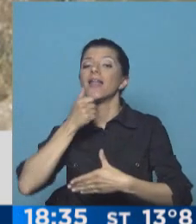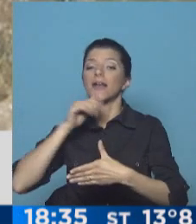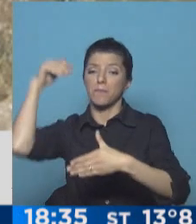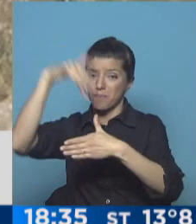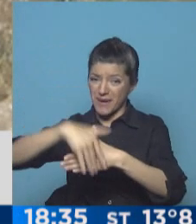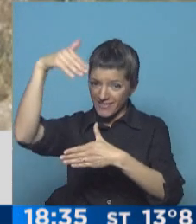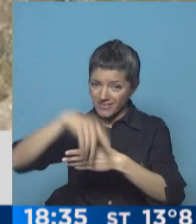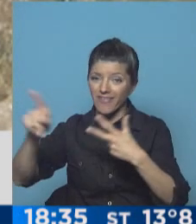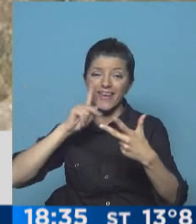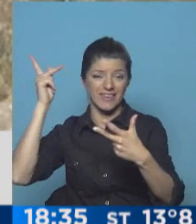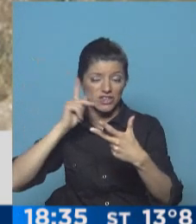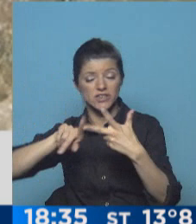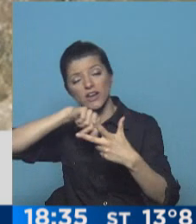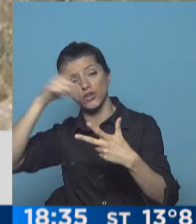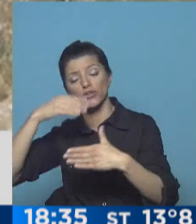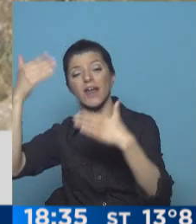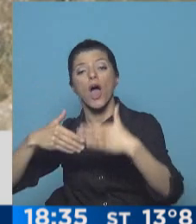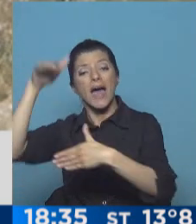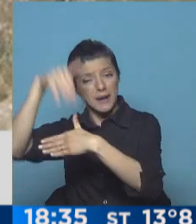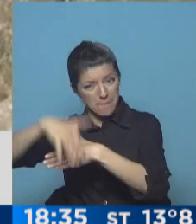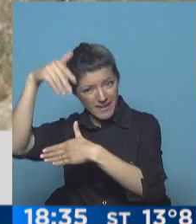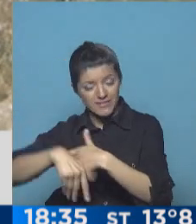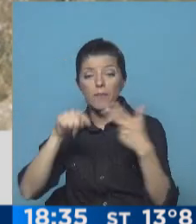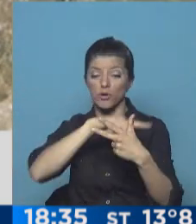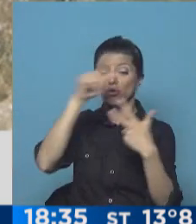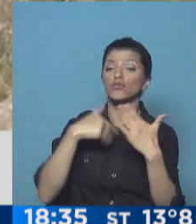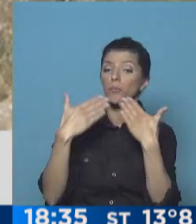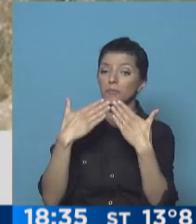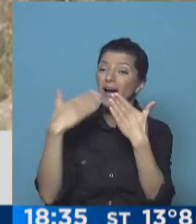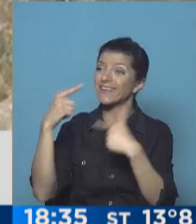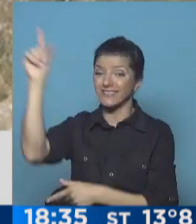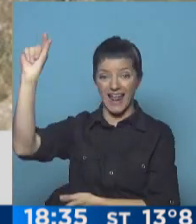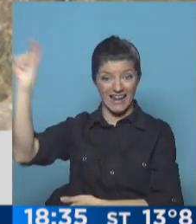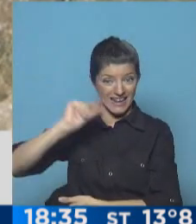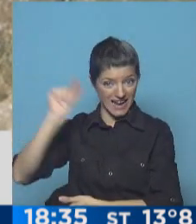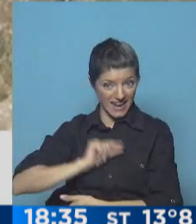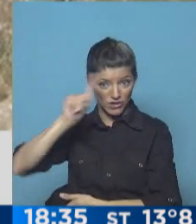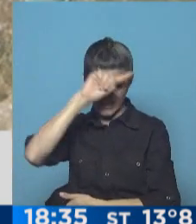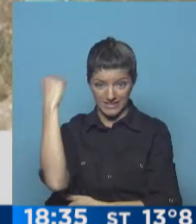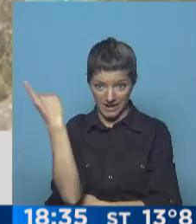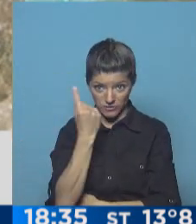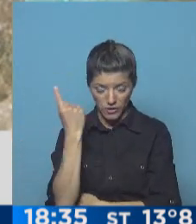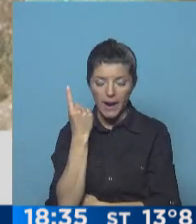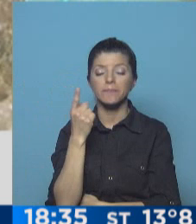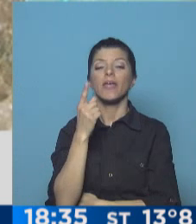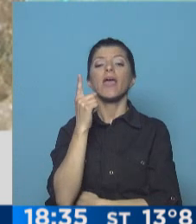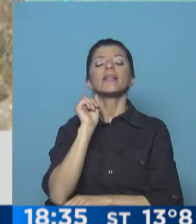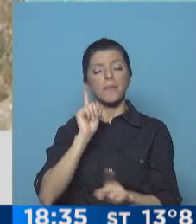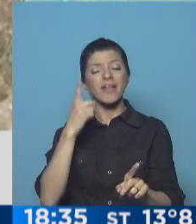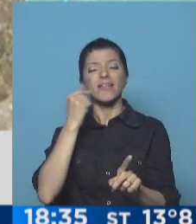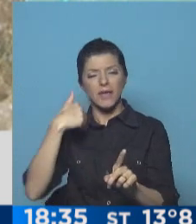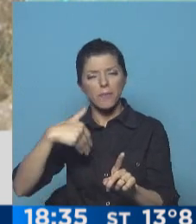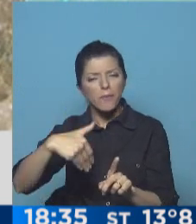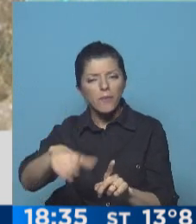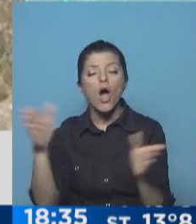represa de Chihuidos, porque hoy tenemos crédito internacional. Estaremos viajando en los próximos días con